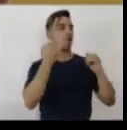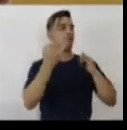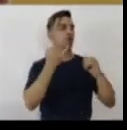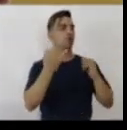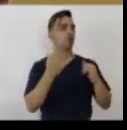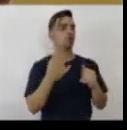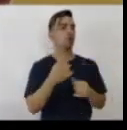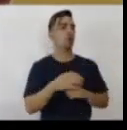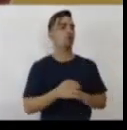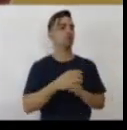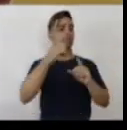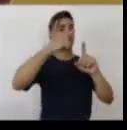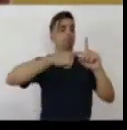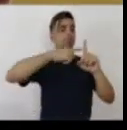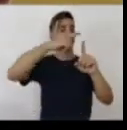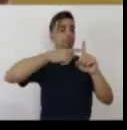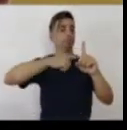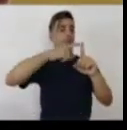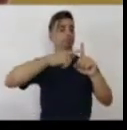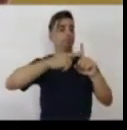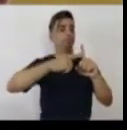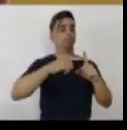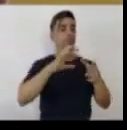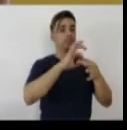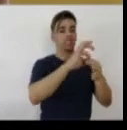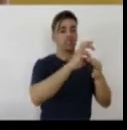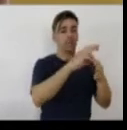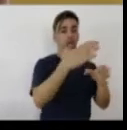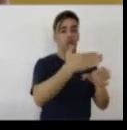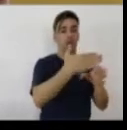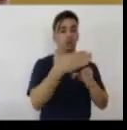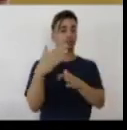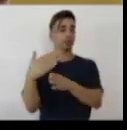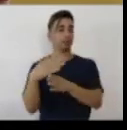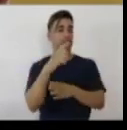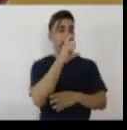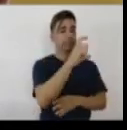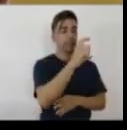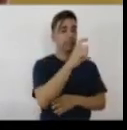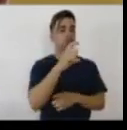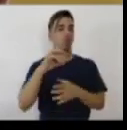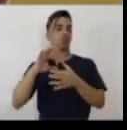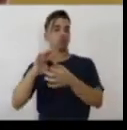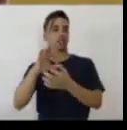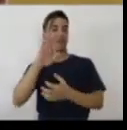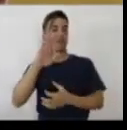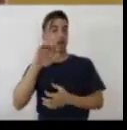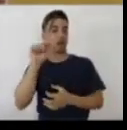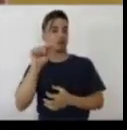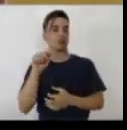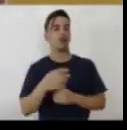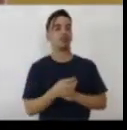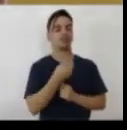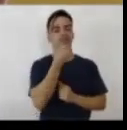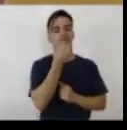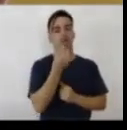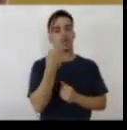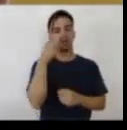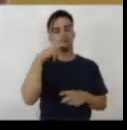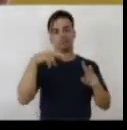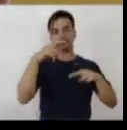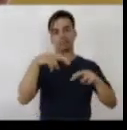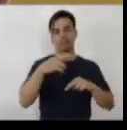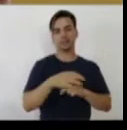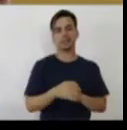información sobre estas escalas de temperatura para ampliar sus conocimientos, incluso para crear nuevos